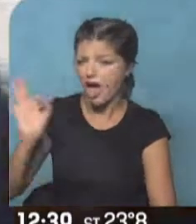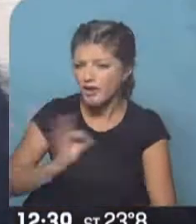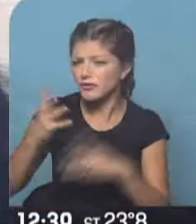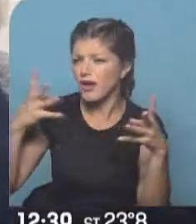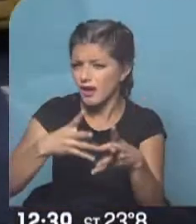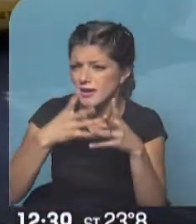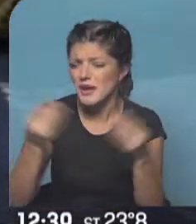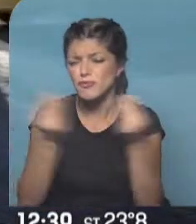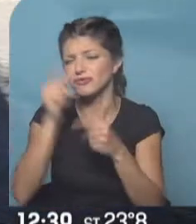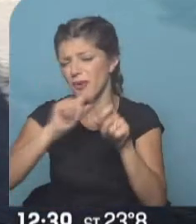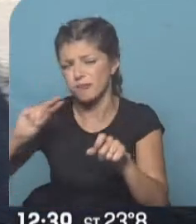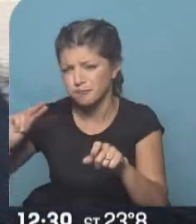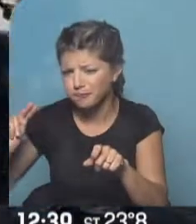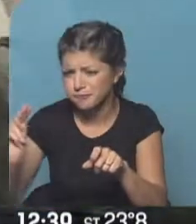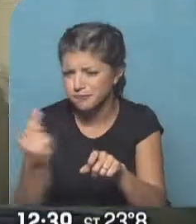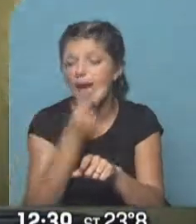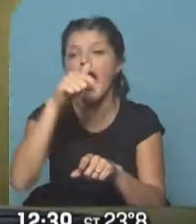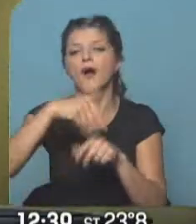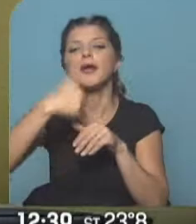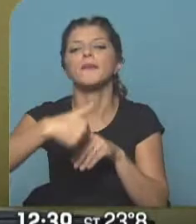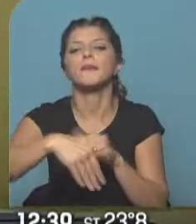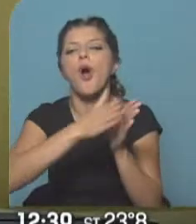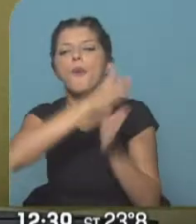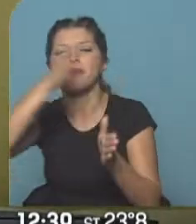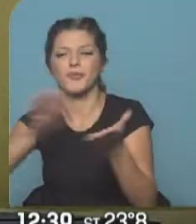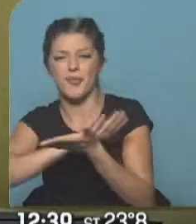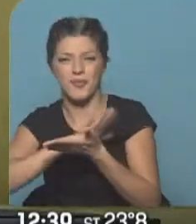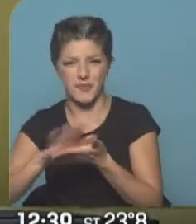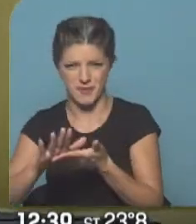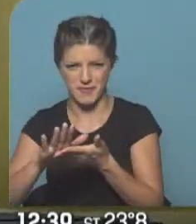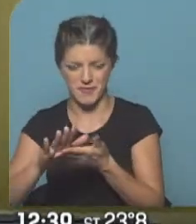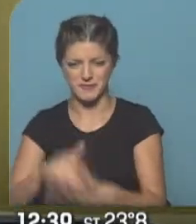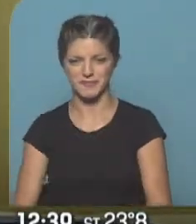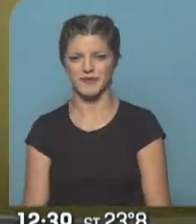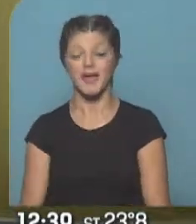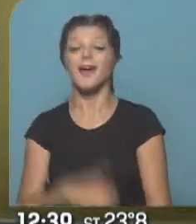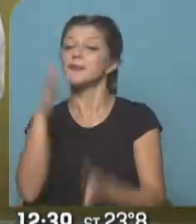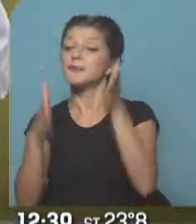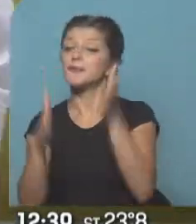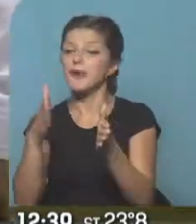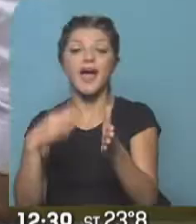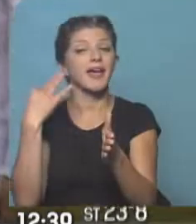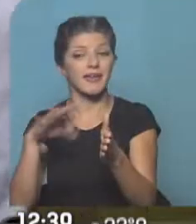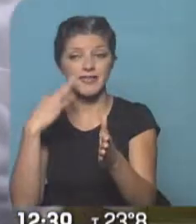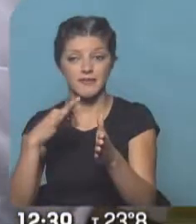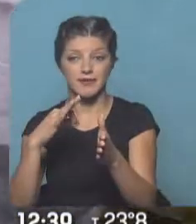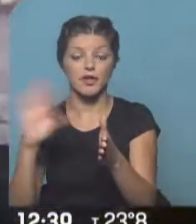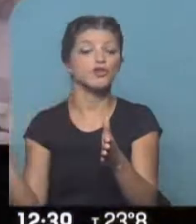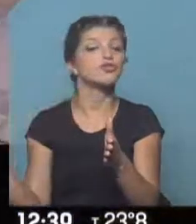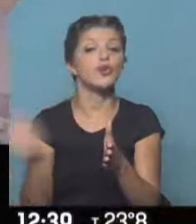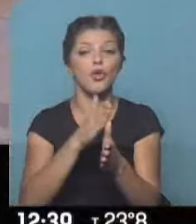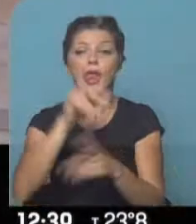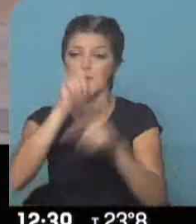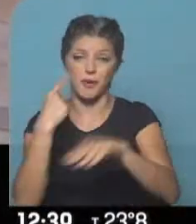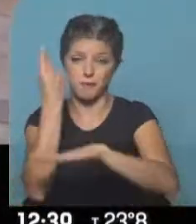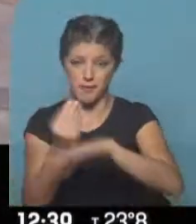víctimas, se inició un nuevo periodo de construcción institucional. Una instancia que deberán construir solo